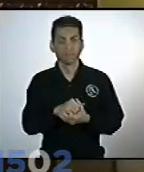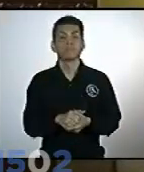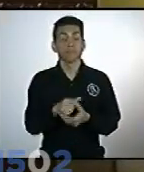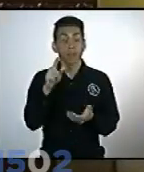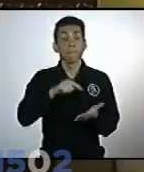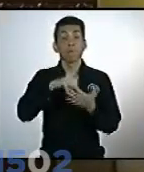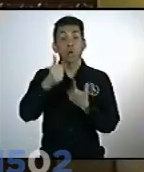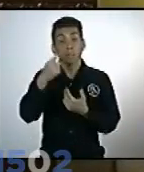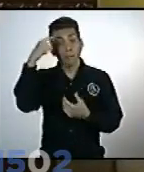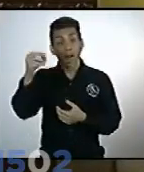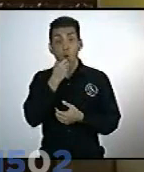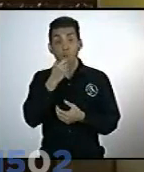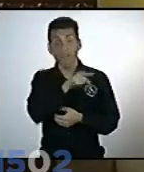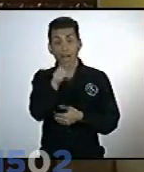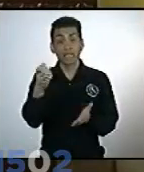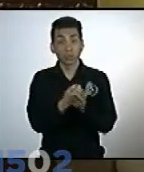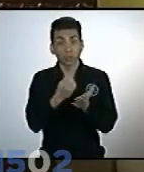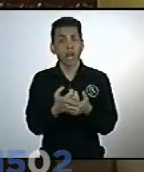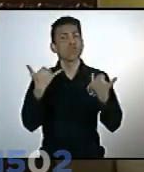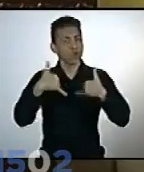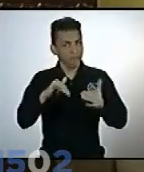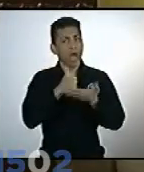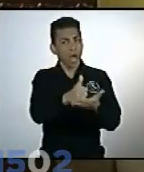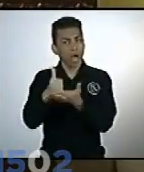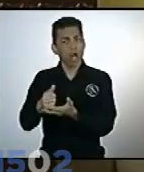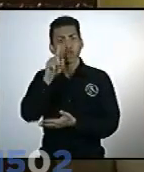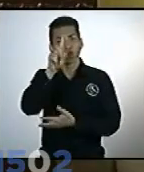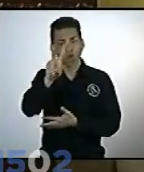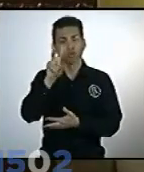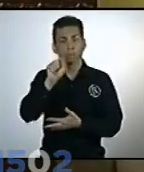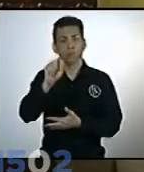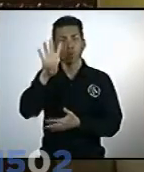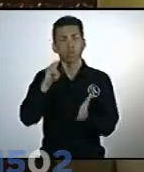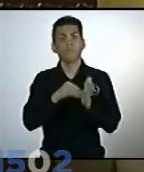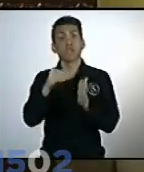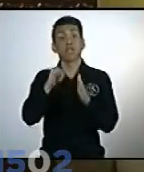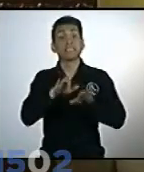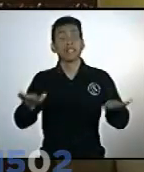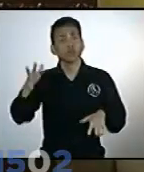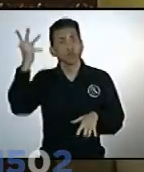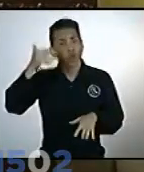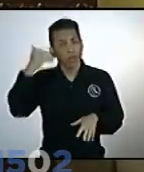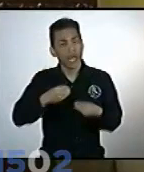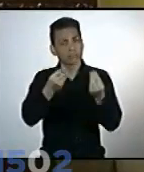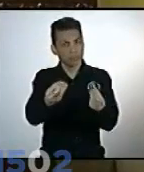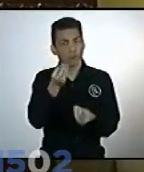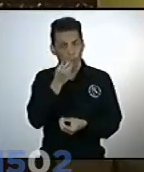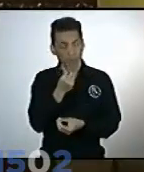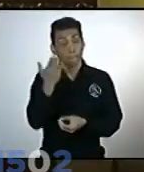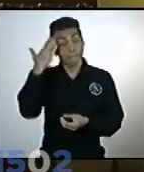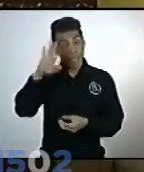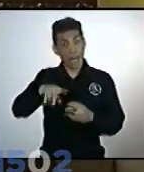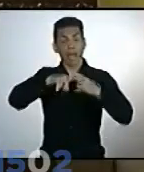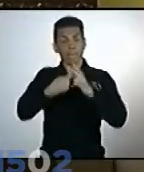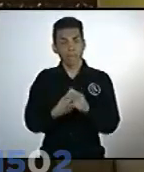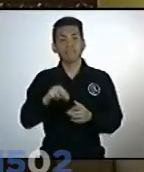de alimentación escolar continúa beneficiando a 2.4 millones de niños diariamente y les quiero contar que a partir de mañana